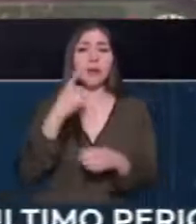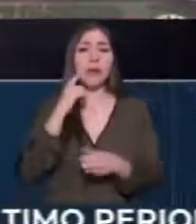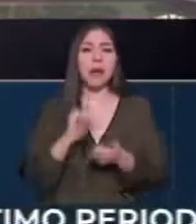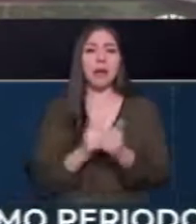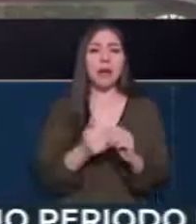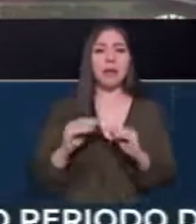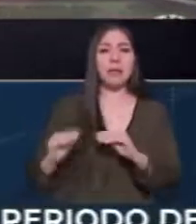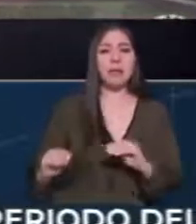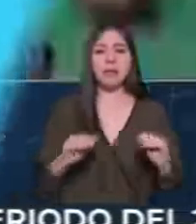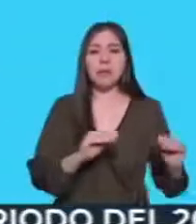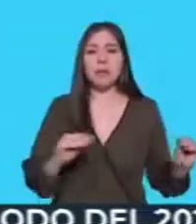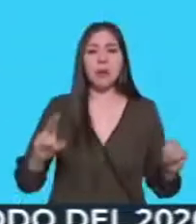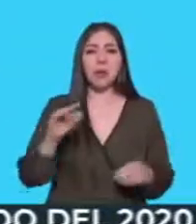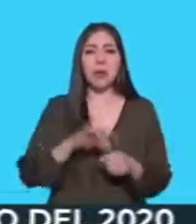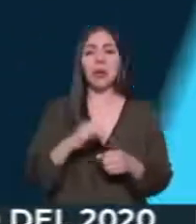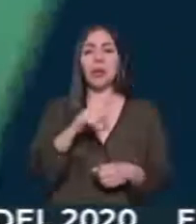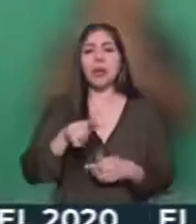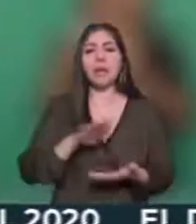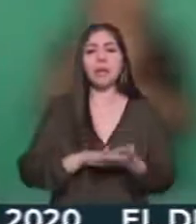domine la mafia.